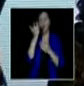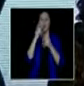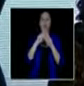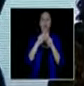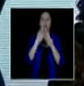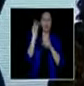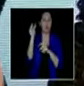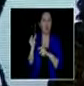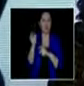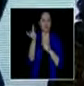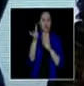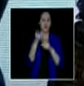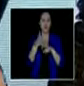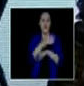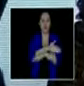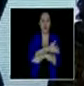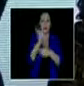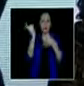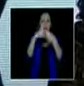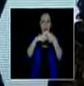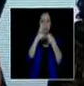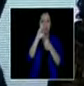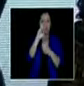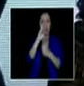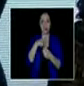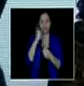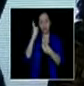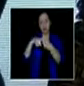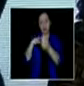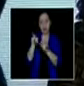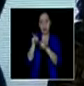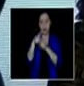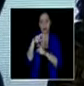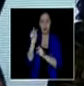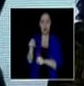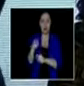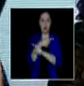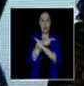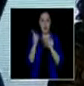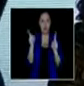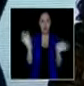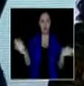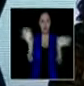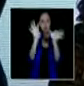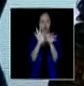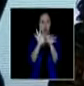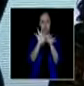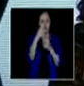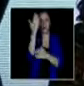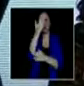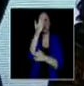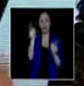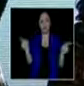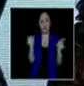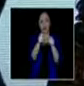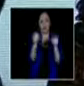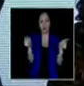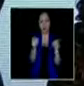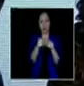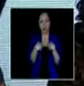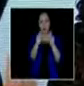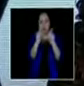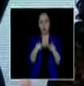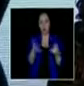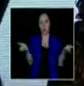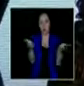que previamente se han registrado en el Consejo Nacional Electoral. Pero es importante nuevamente destacar que los